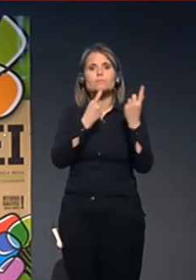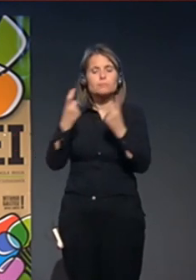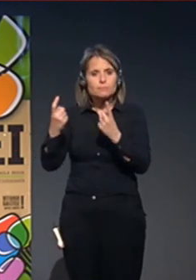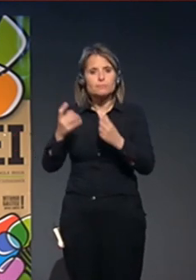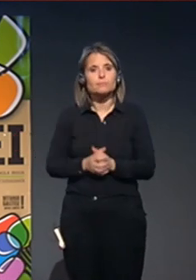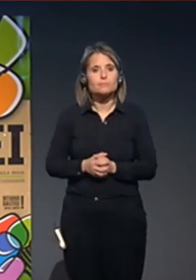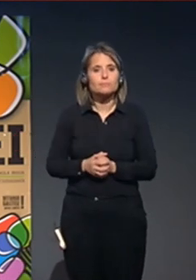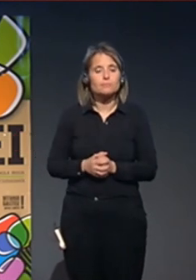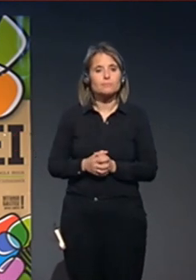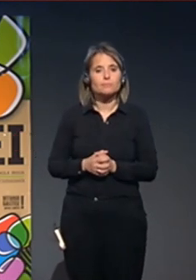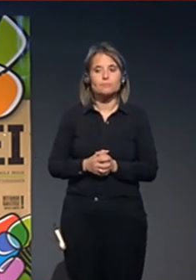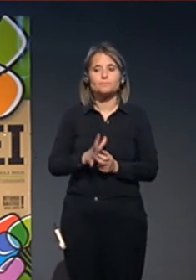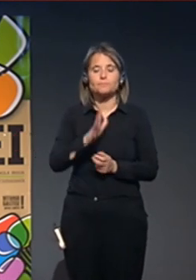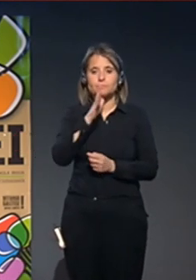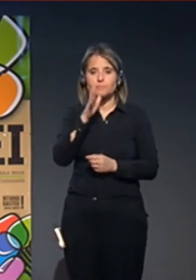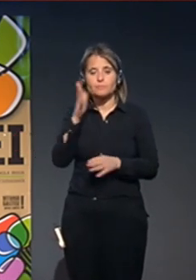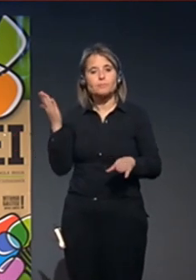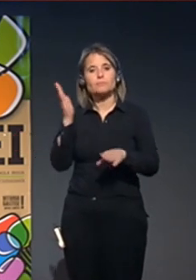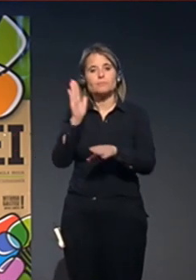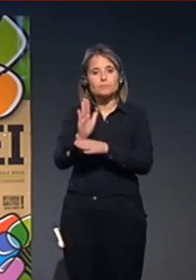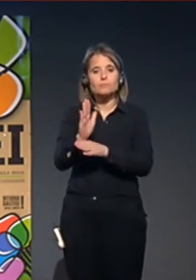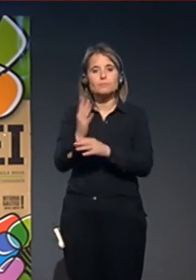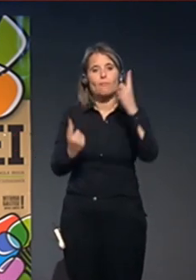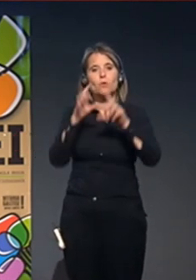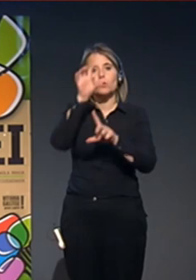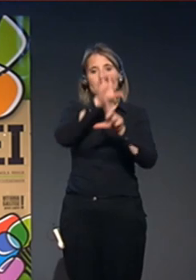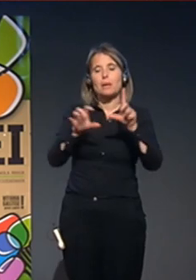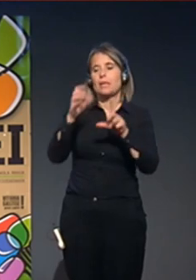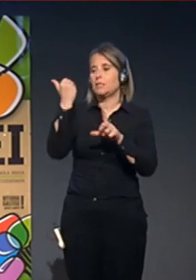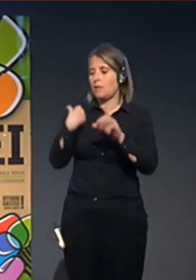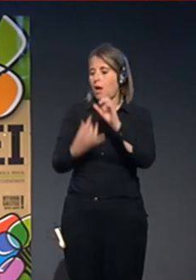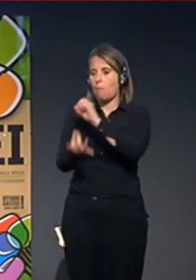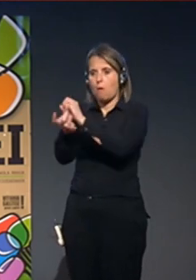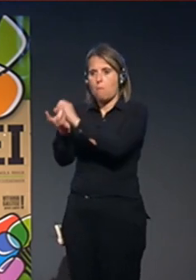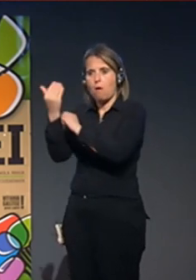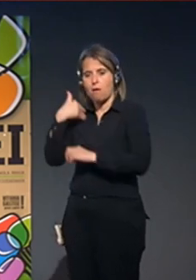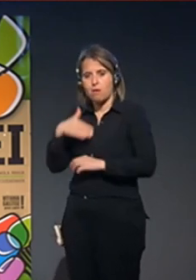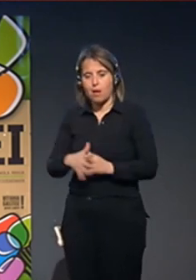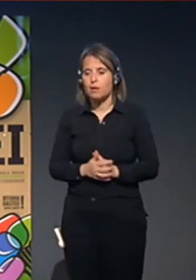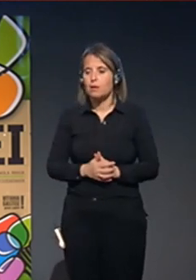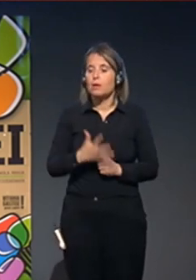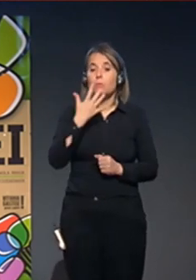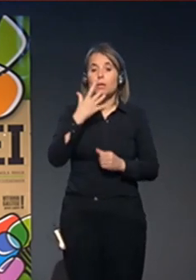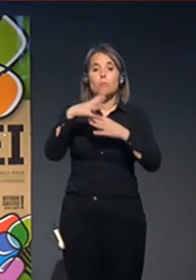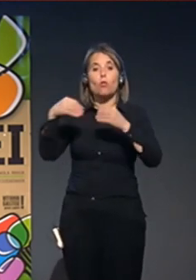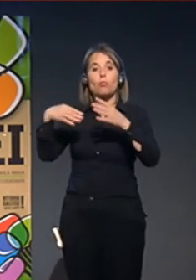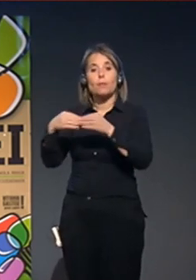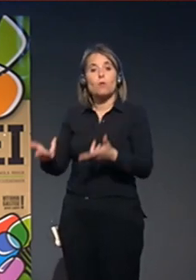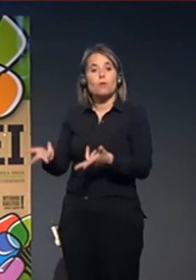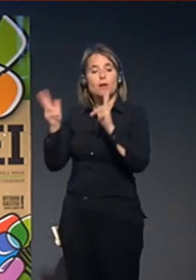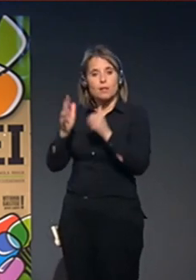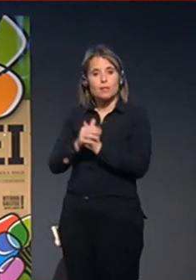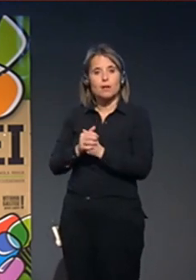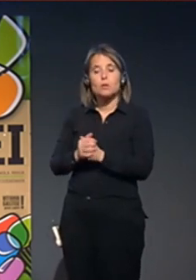entonces en ese sentido ahí proponemos algunas cosas que algunos países ya están desarrollando en el caso de la Democracia pues